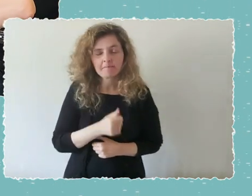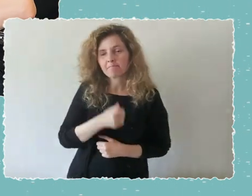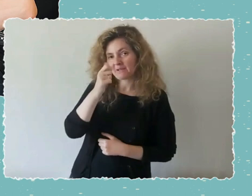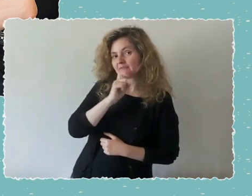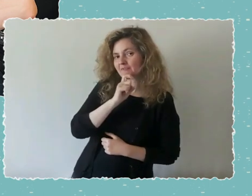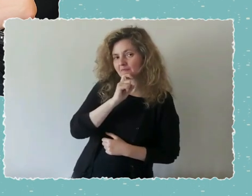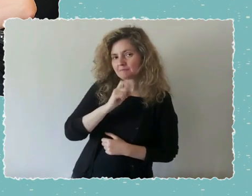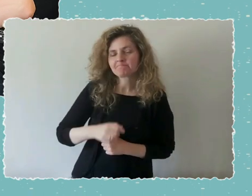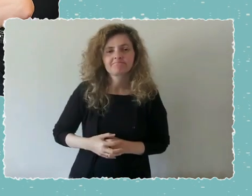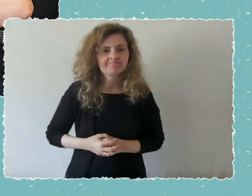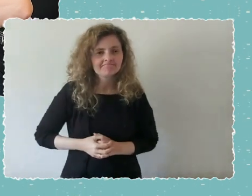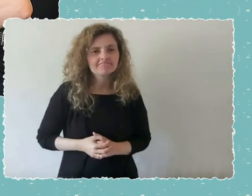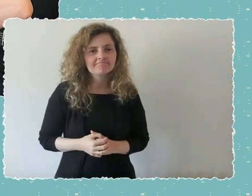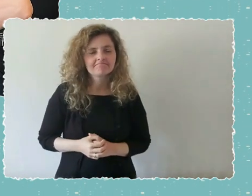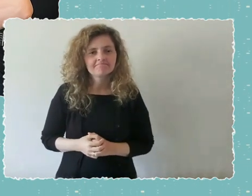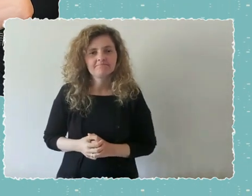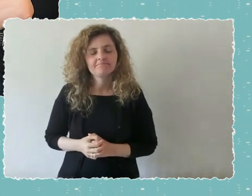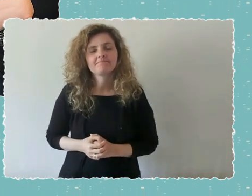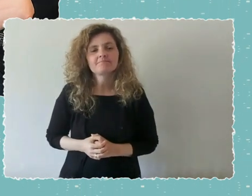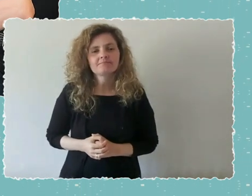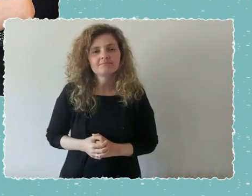Máis difícil.